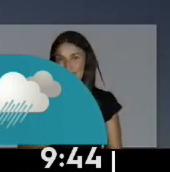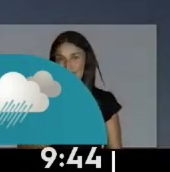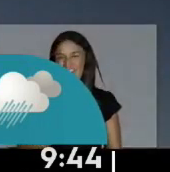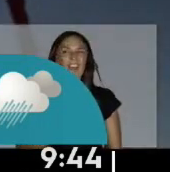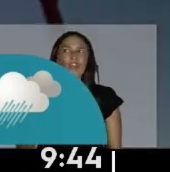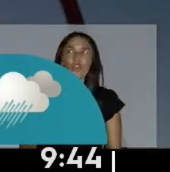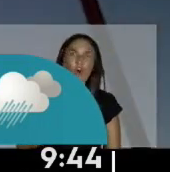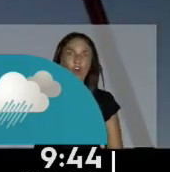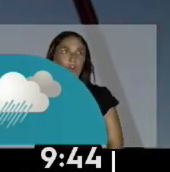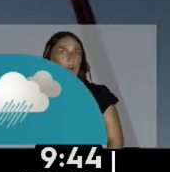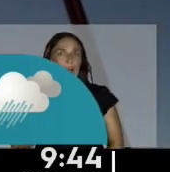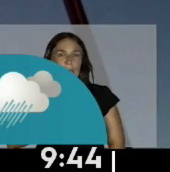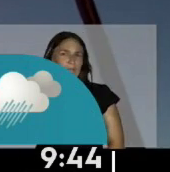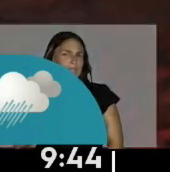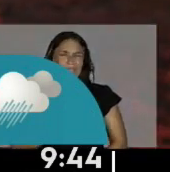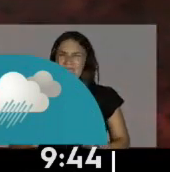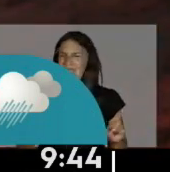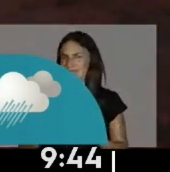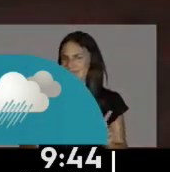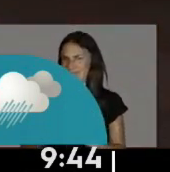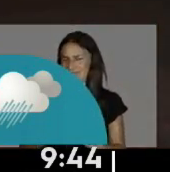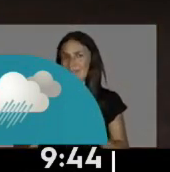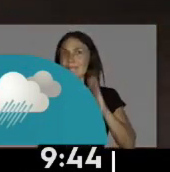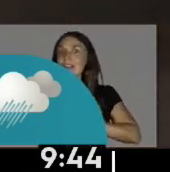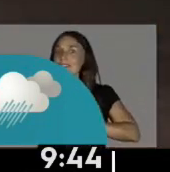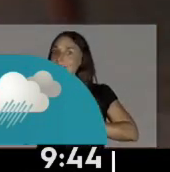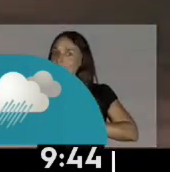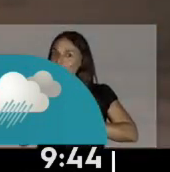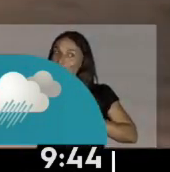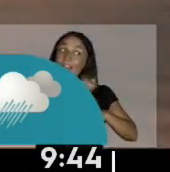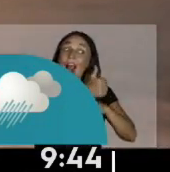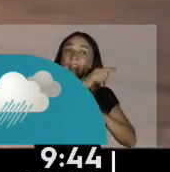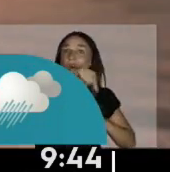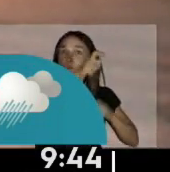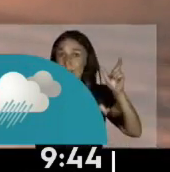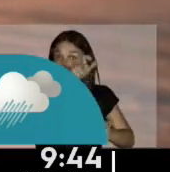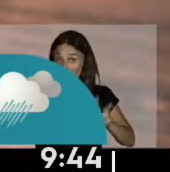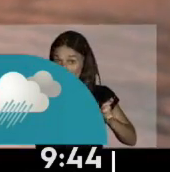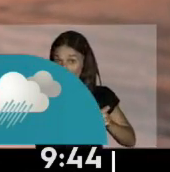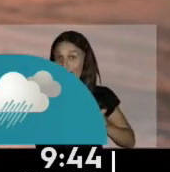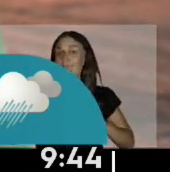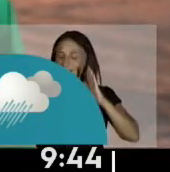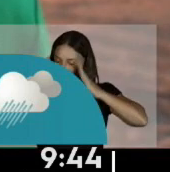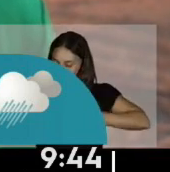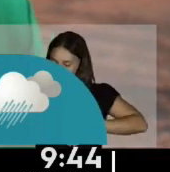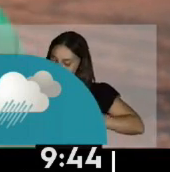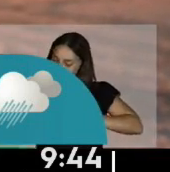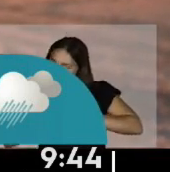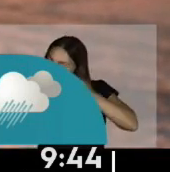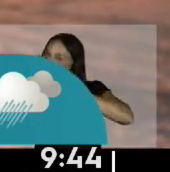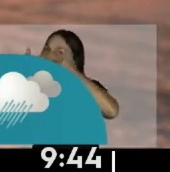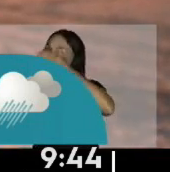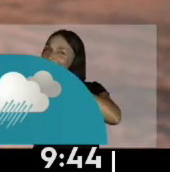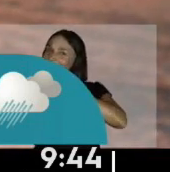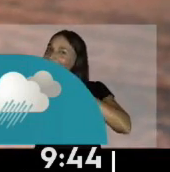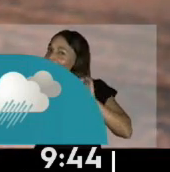local, y la idea es empezar a trabajar en esa línea, que a mí me hubiese gustado recibir en ese momento, ¿verdad? En ese momento de